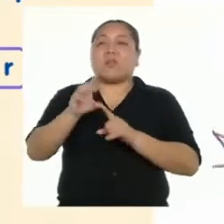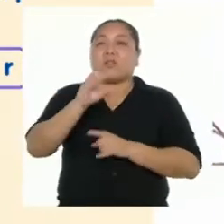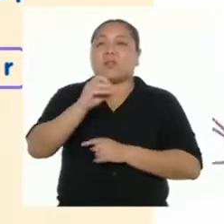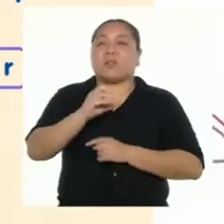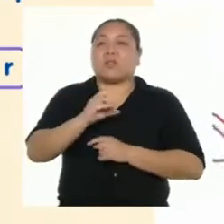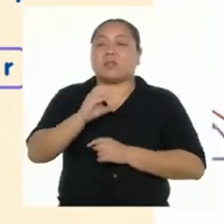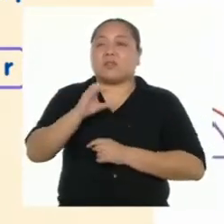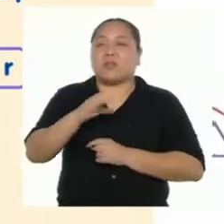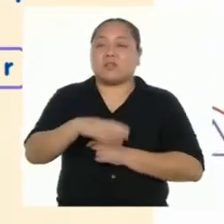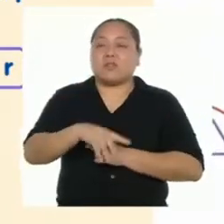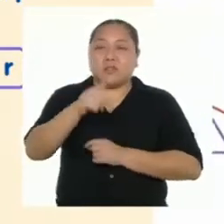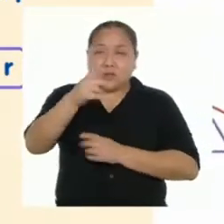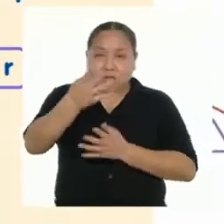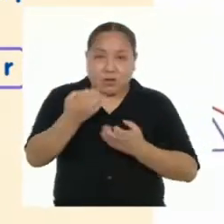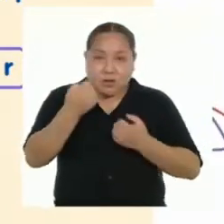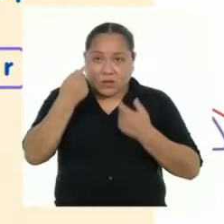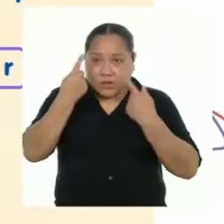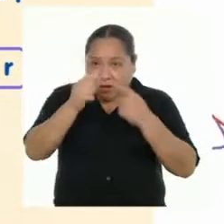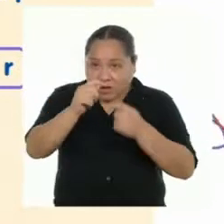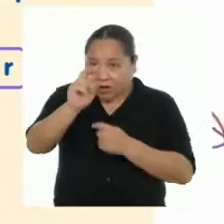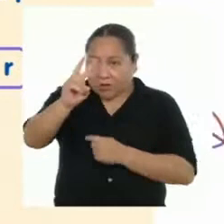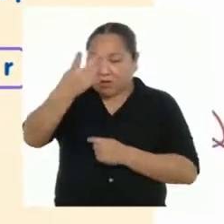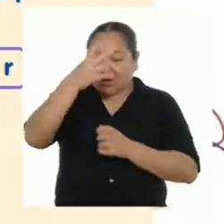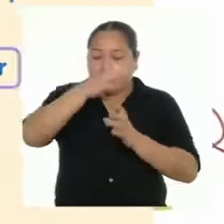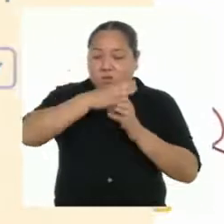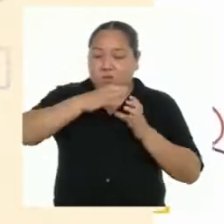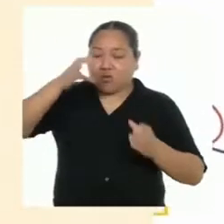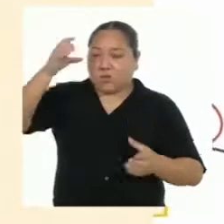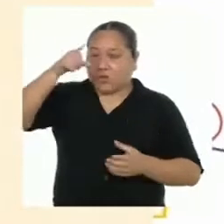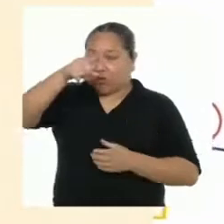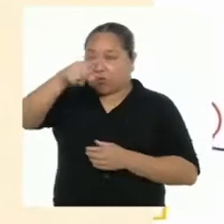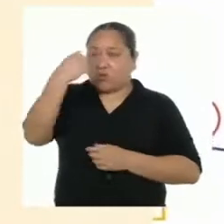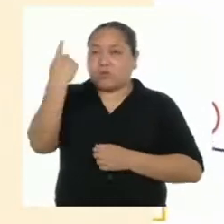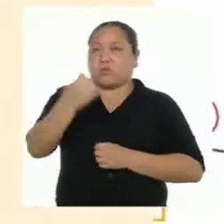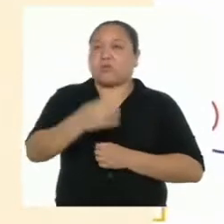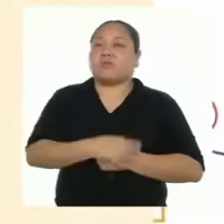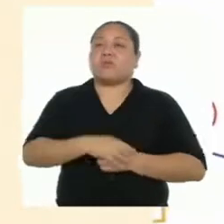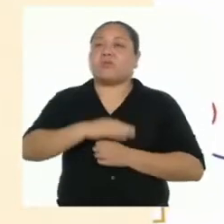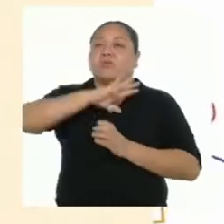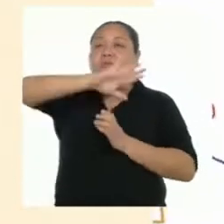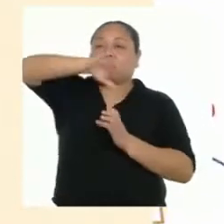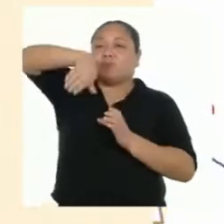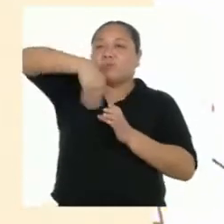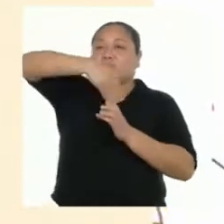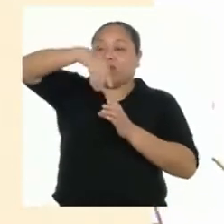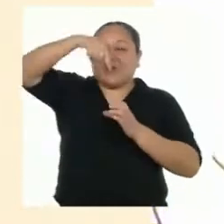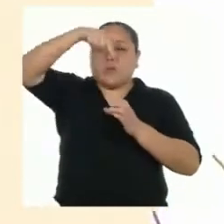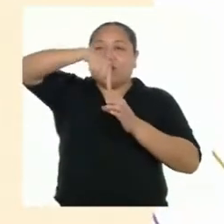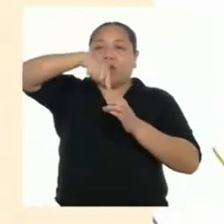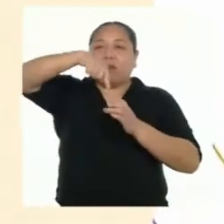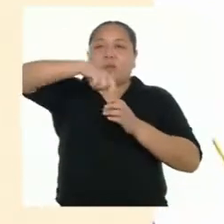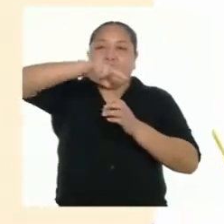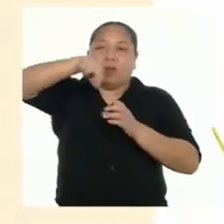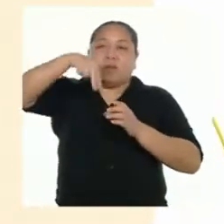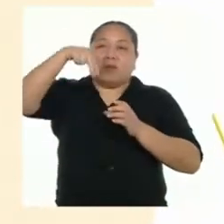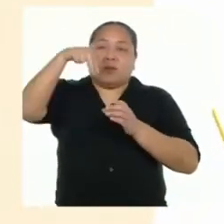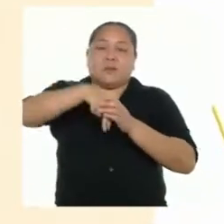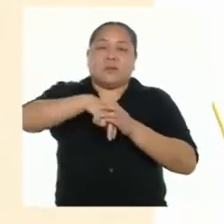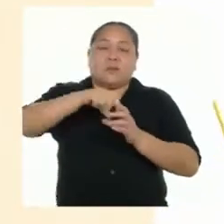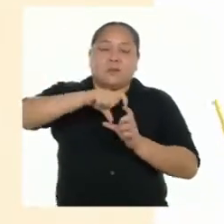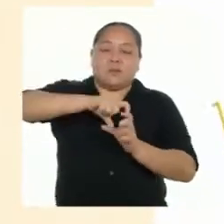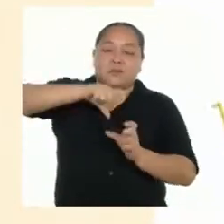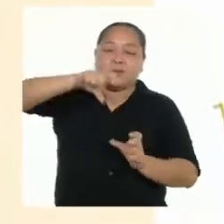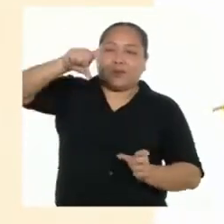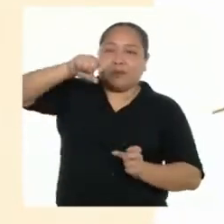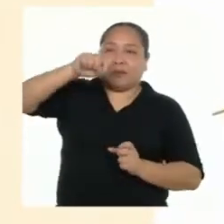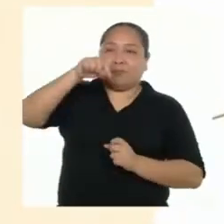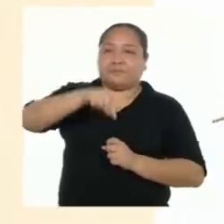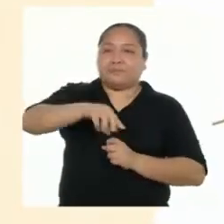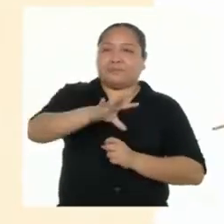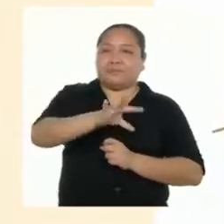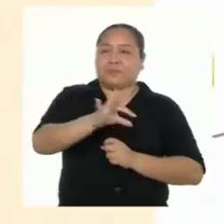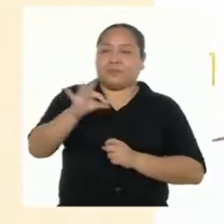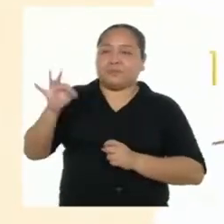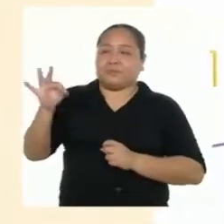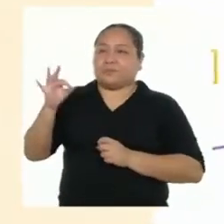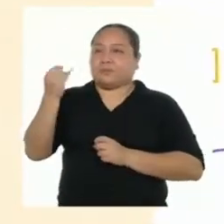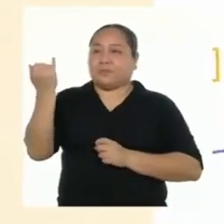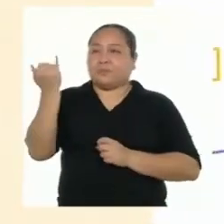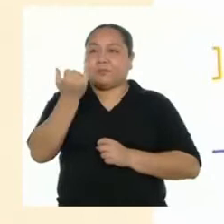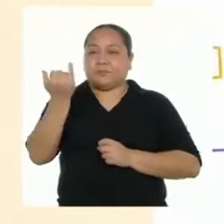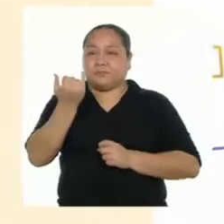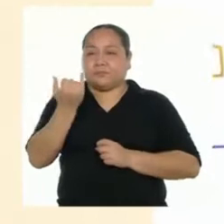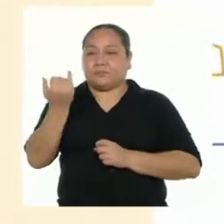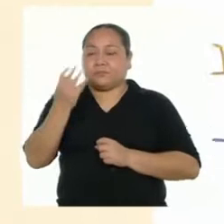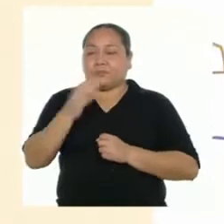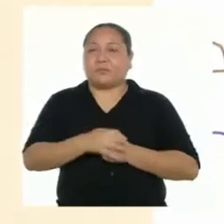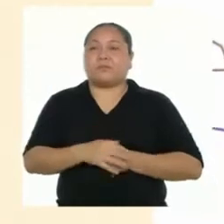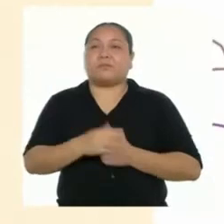con el segundo cilindro tú sola, Yanira? Vamos a ver, el tubo del centro es claramente un cilindro. Si extraigo un diseño